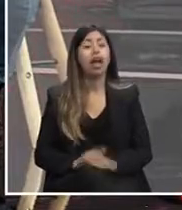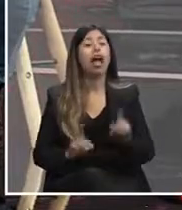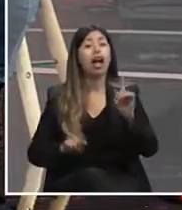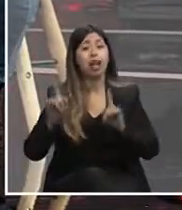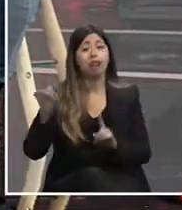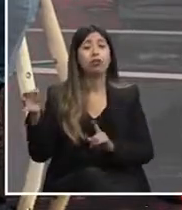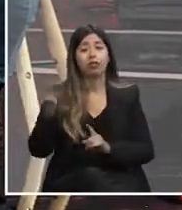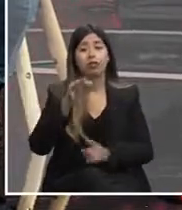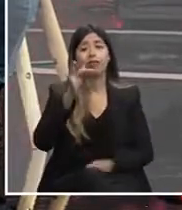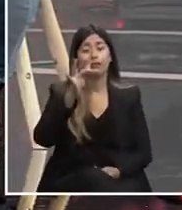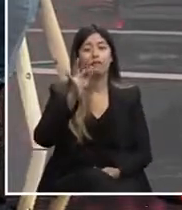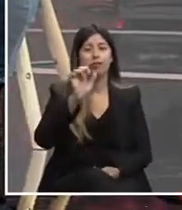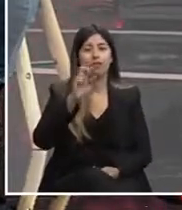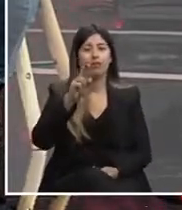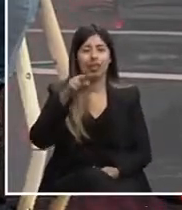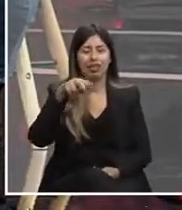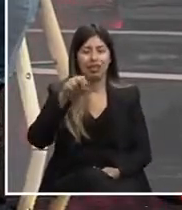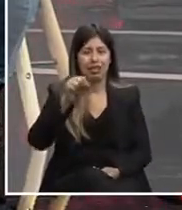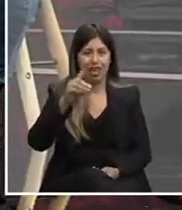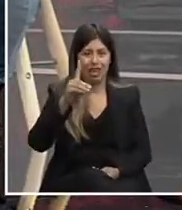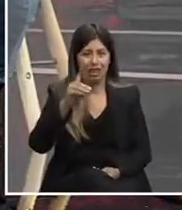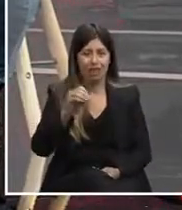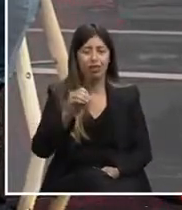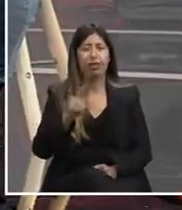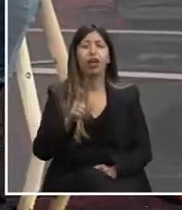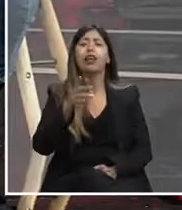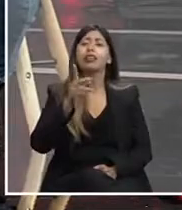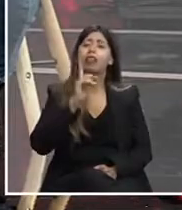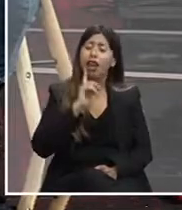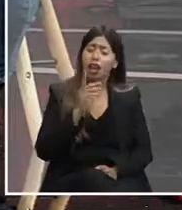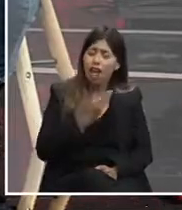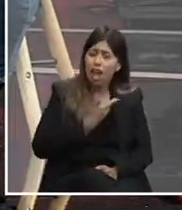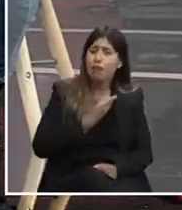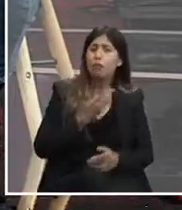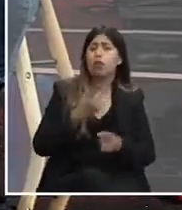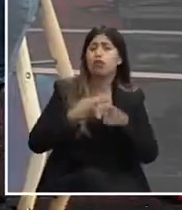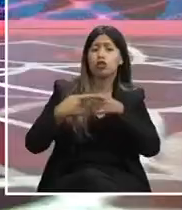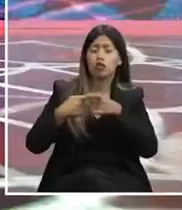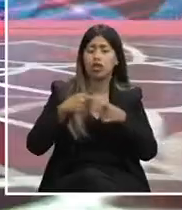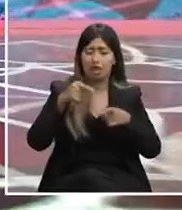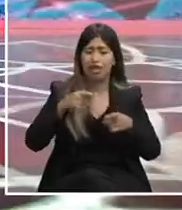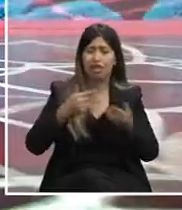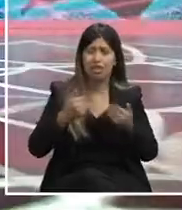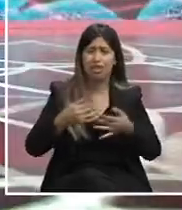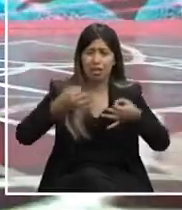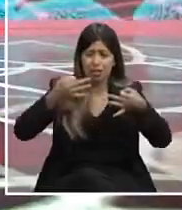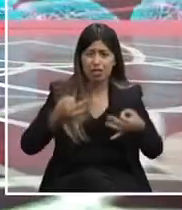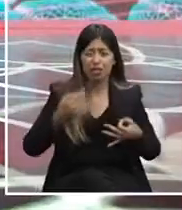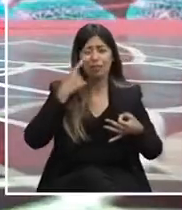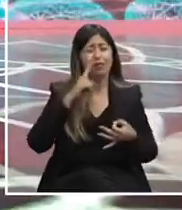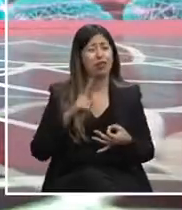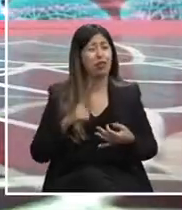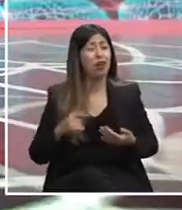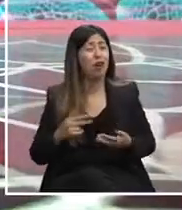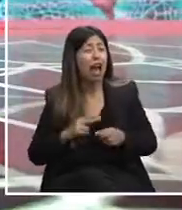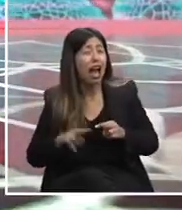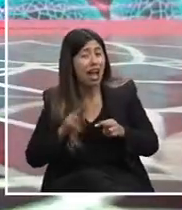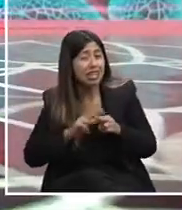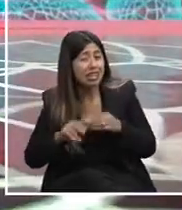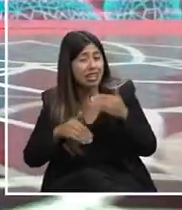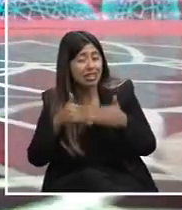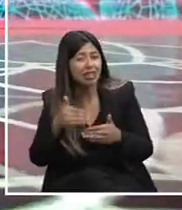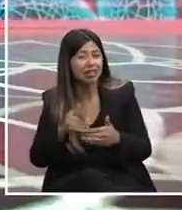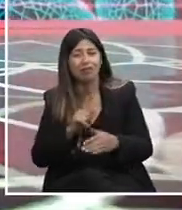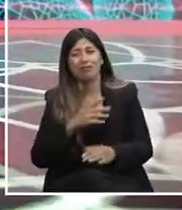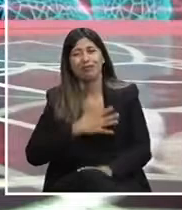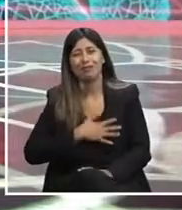decir, si tenemos una sociedad en la cual parece que necesitamos certezas a toda costa, pero estamos muy poco dispuestos a hacer algo por obtenerlas, porque